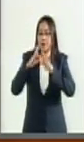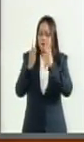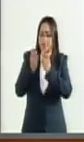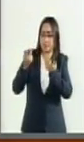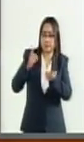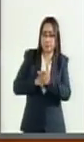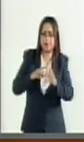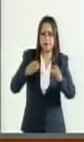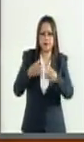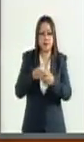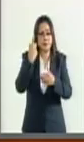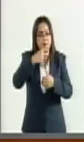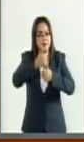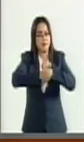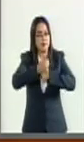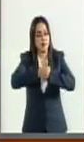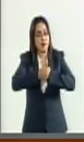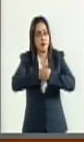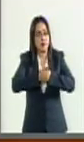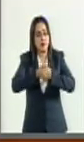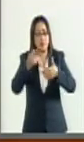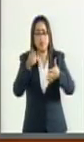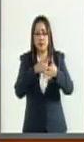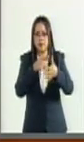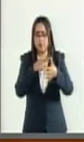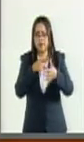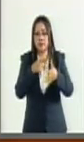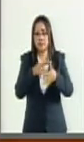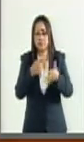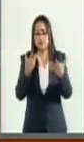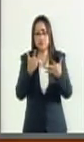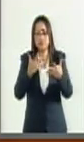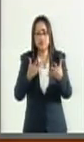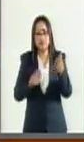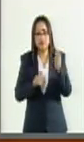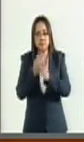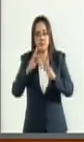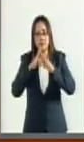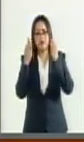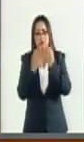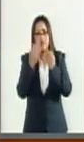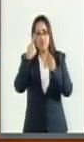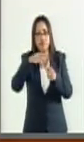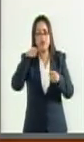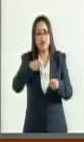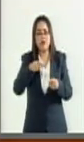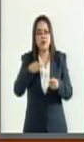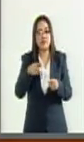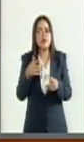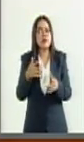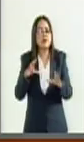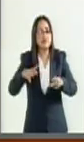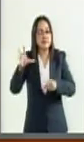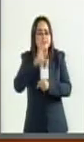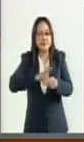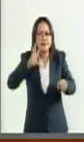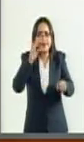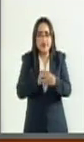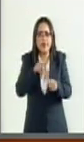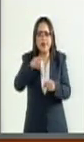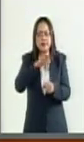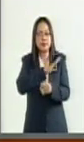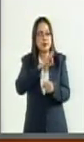interno competitivo. Y cinco, la instrumentación de un modelo de mejora regulatoria integral que